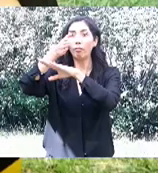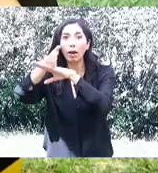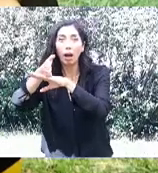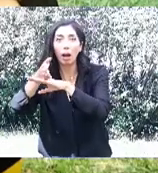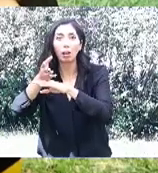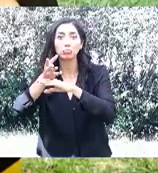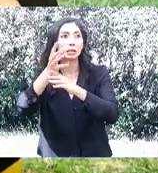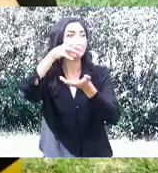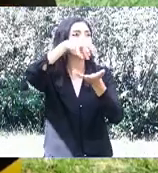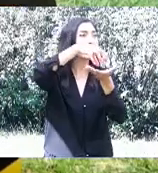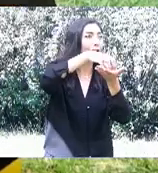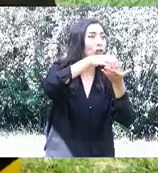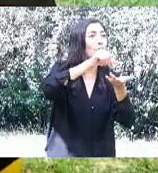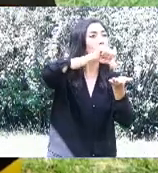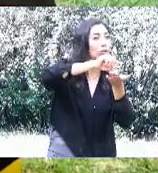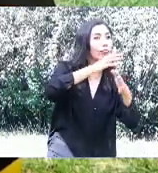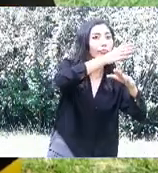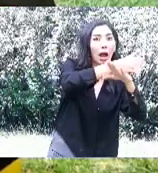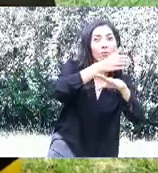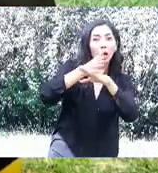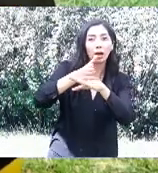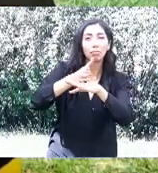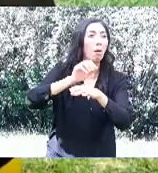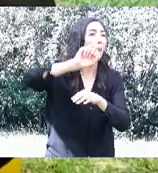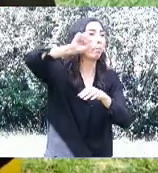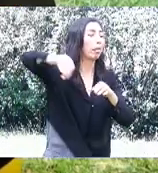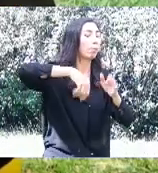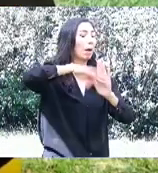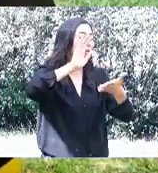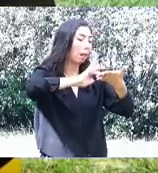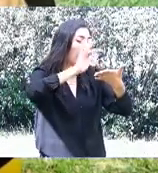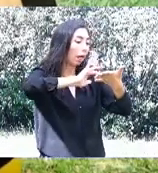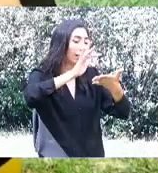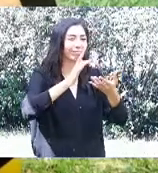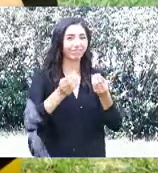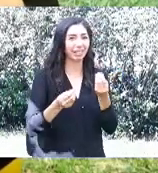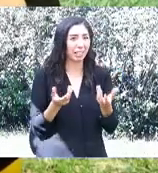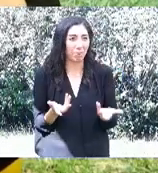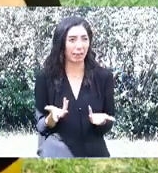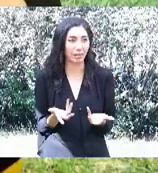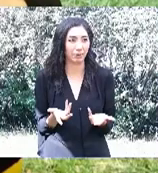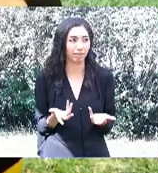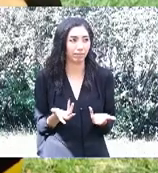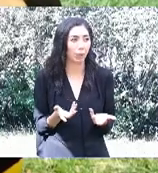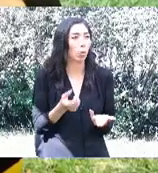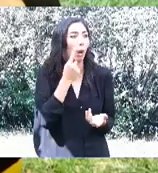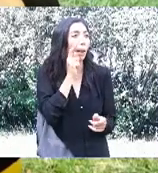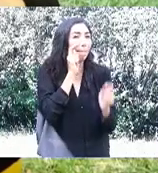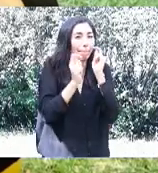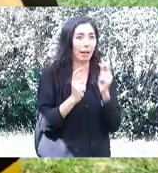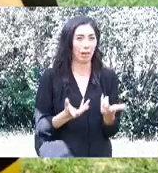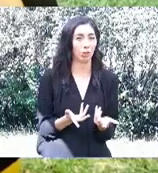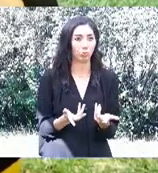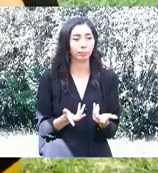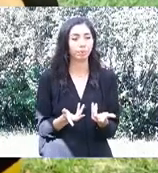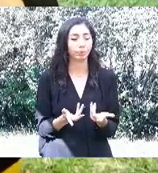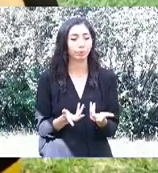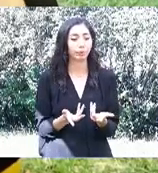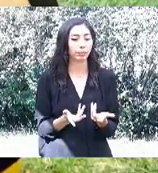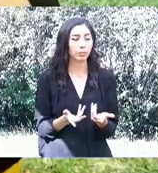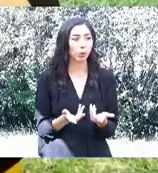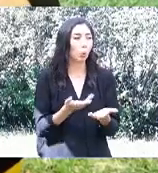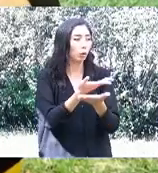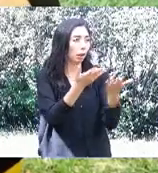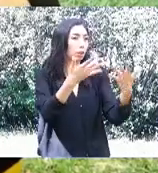centro las personas versus ese tipo de flujo informativo por tanto qué es lo que enfrentamos en en concreto en riesgos lo que enfrentamos es lo que